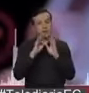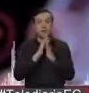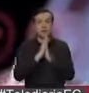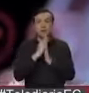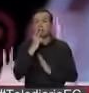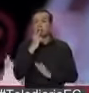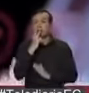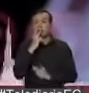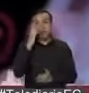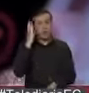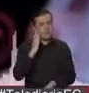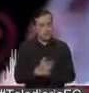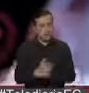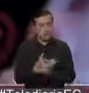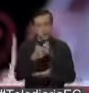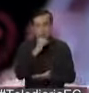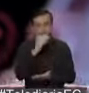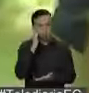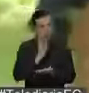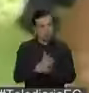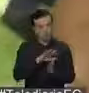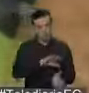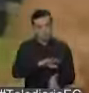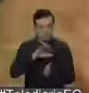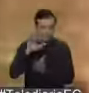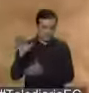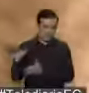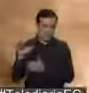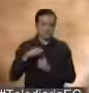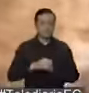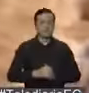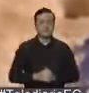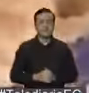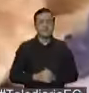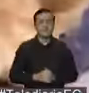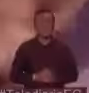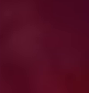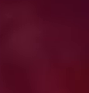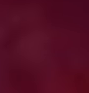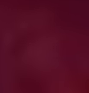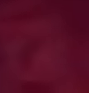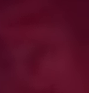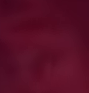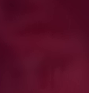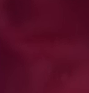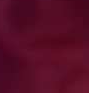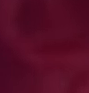tabaco y el alcohol a un lado. Juan Carlos Figueroa, Ecuador TV.